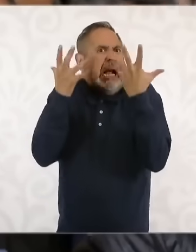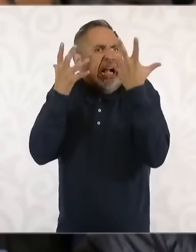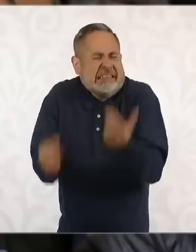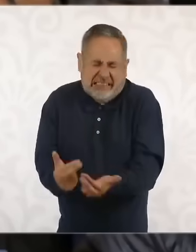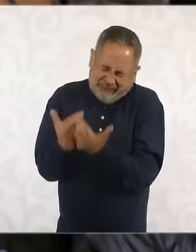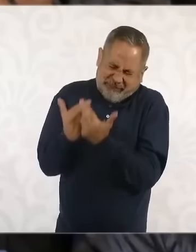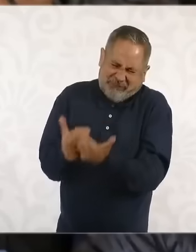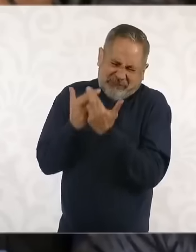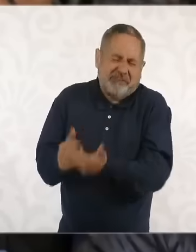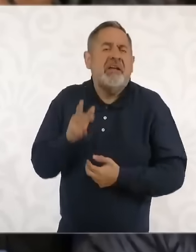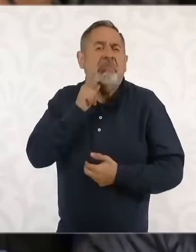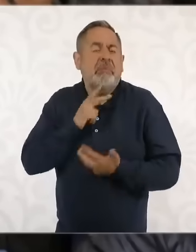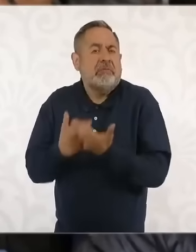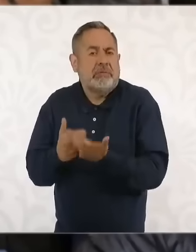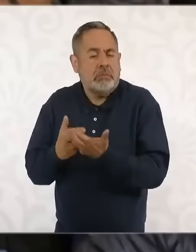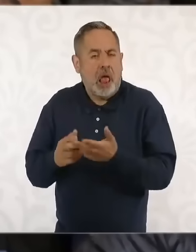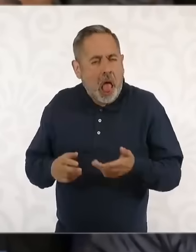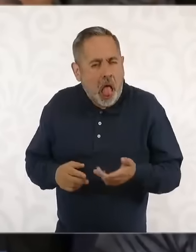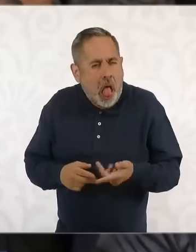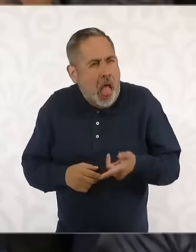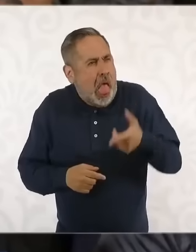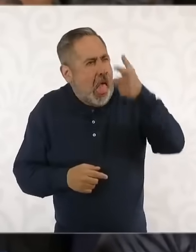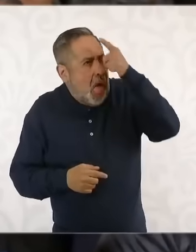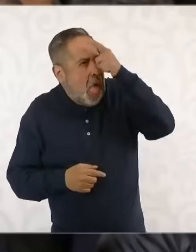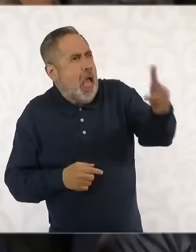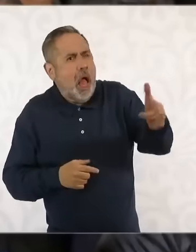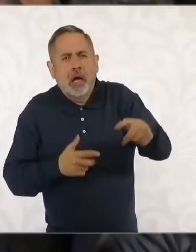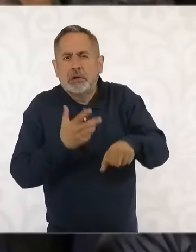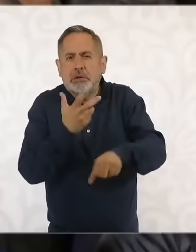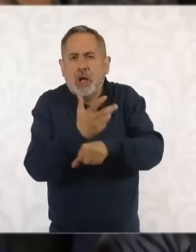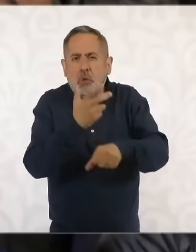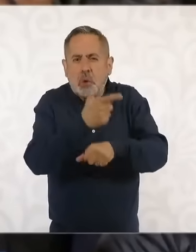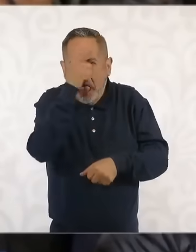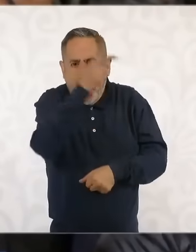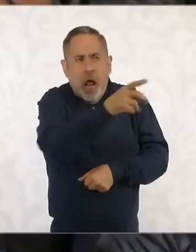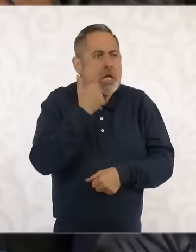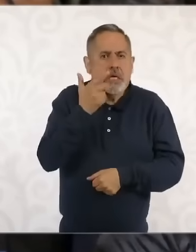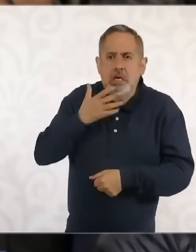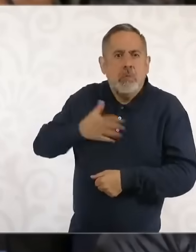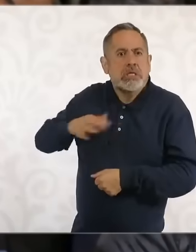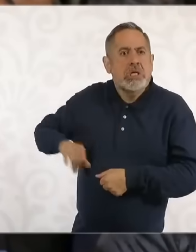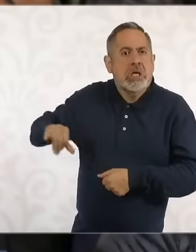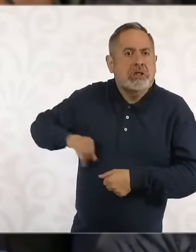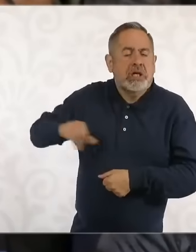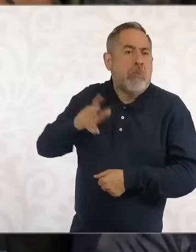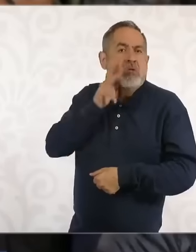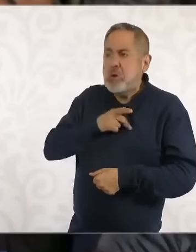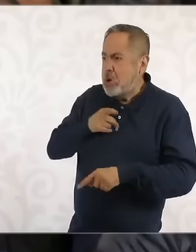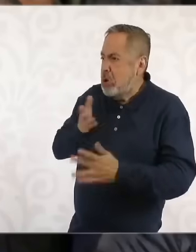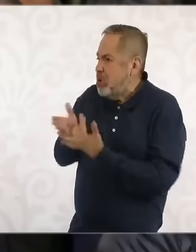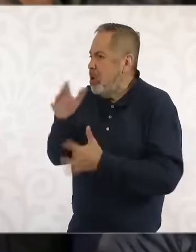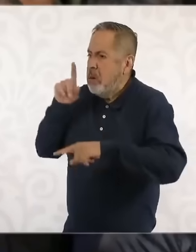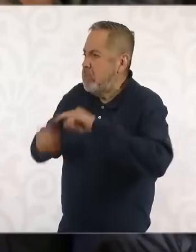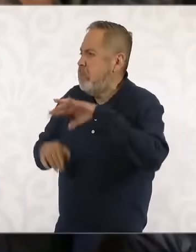ya quedó al descubierto que ese es el verdadero objetivo de esto que está pasando, de esta situación que estamos enfrentando